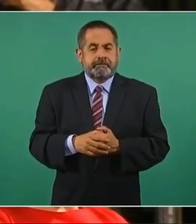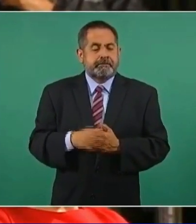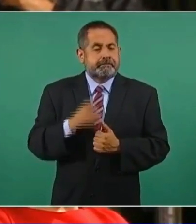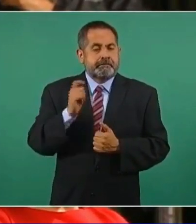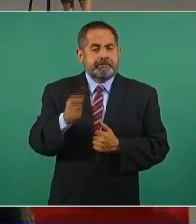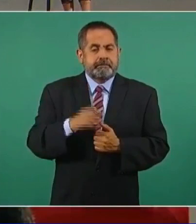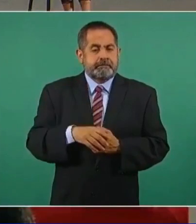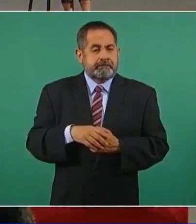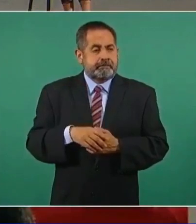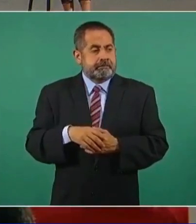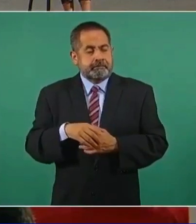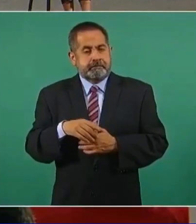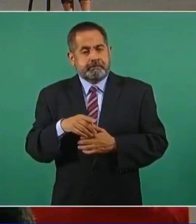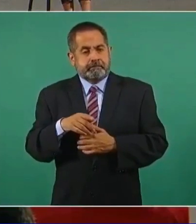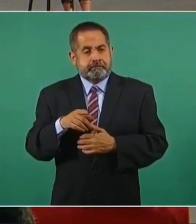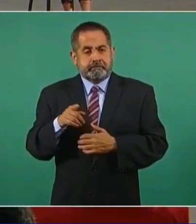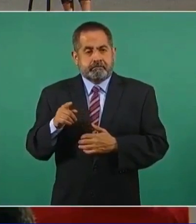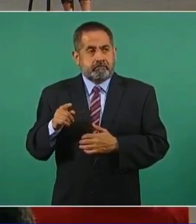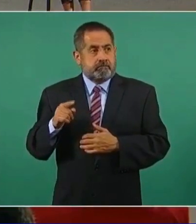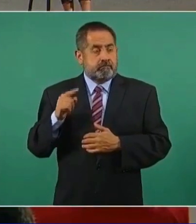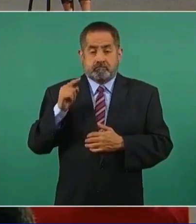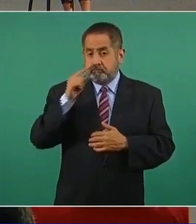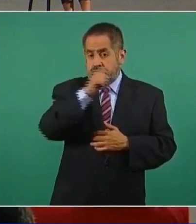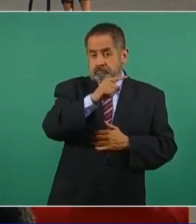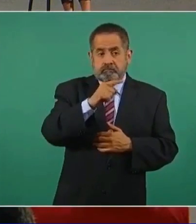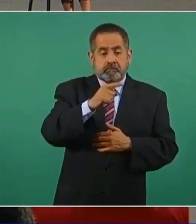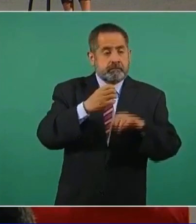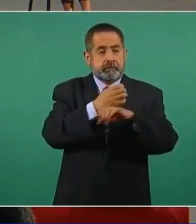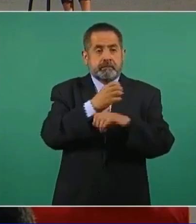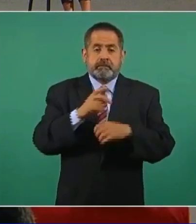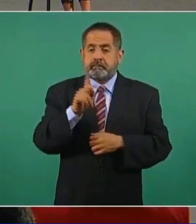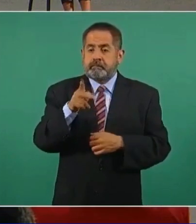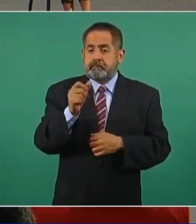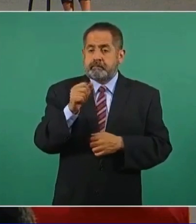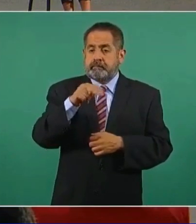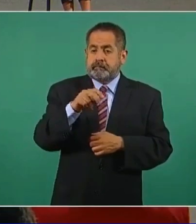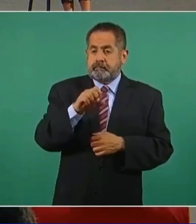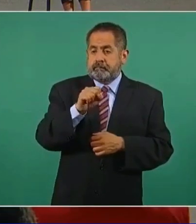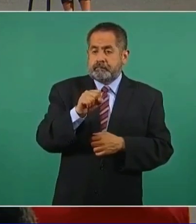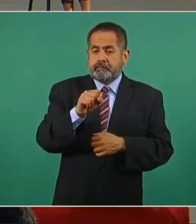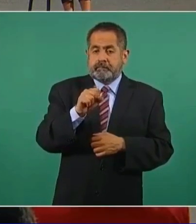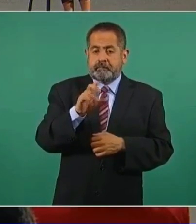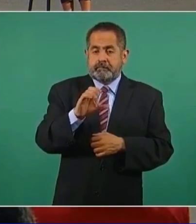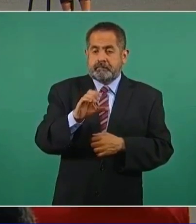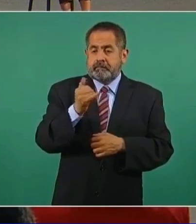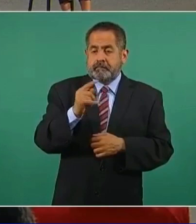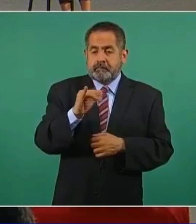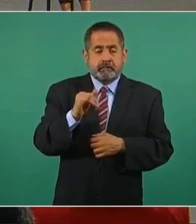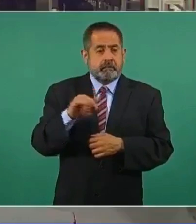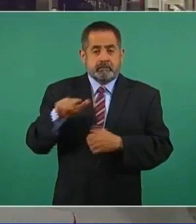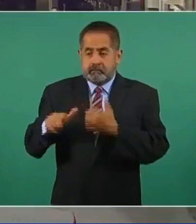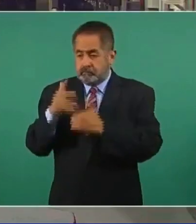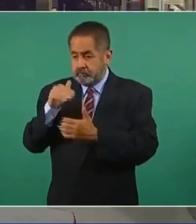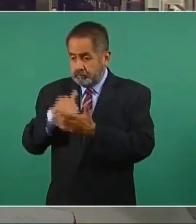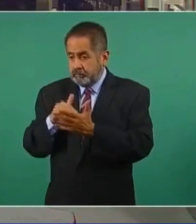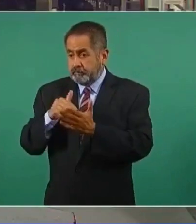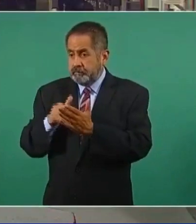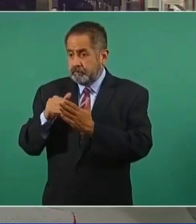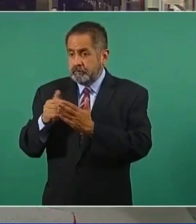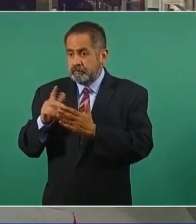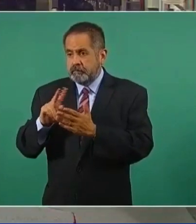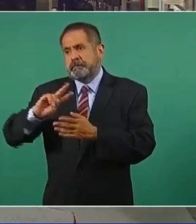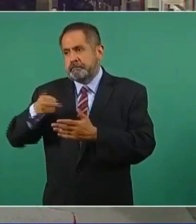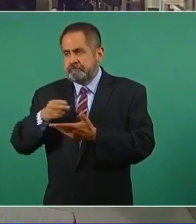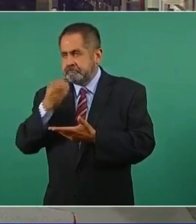a Kansas City se le devolvieron 12,000 millones de pesos por un supuesto